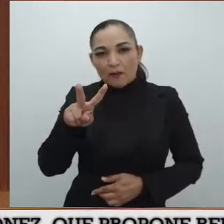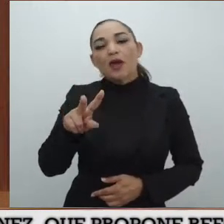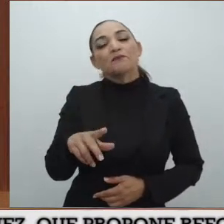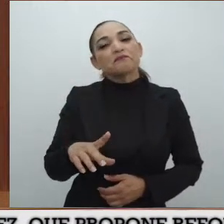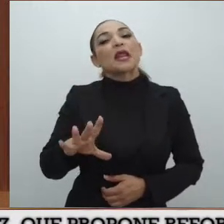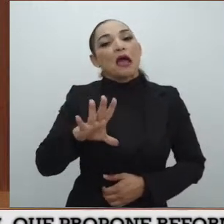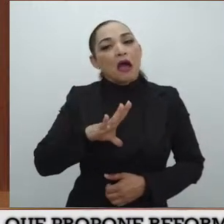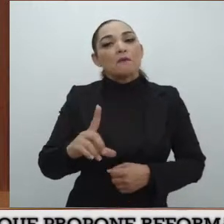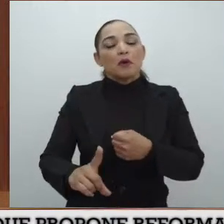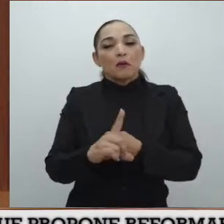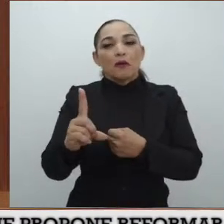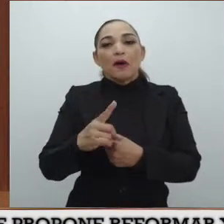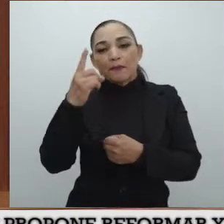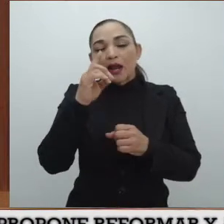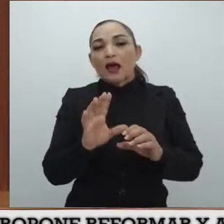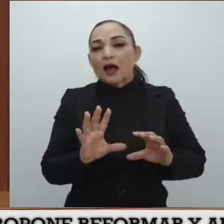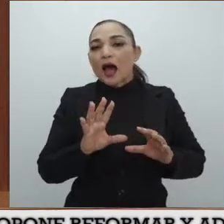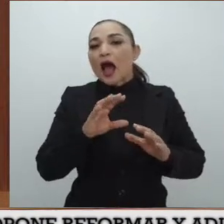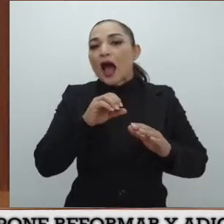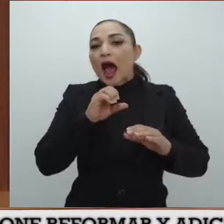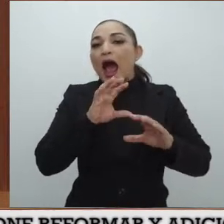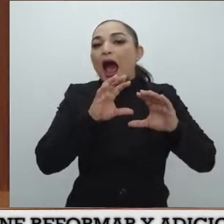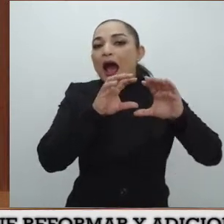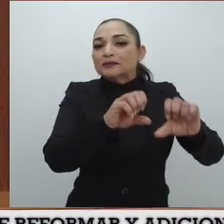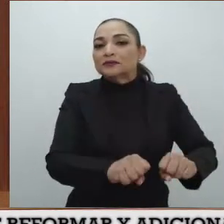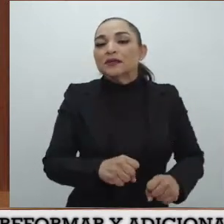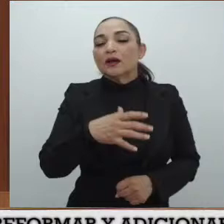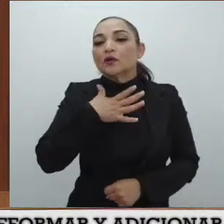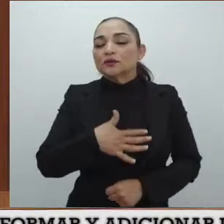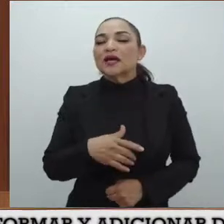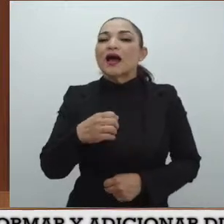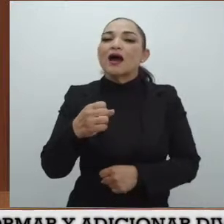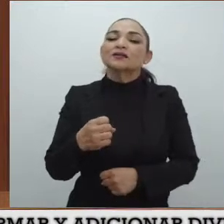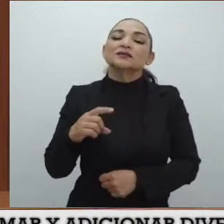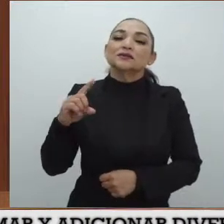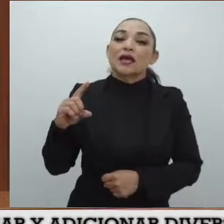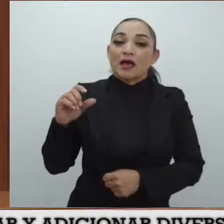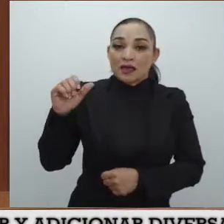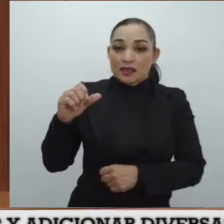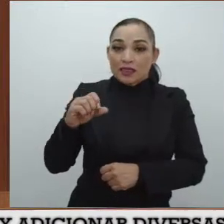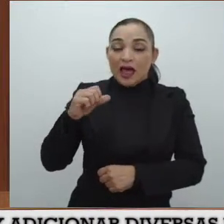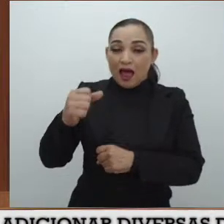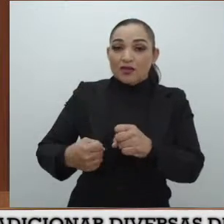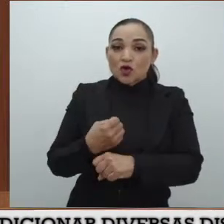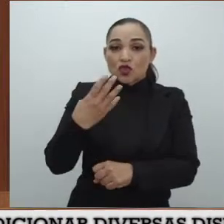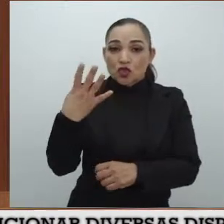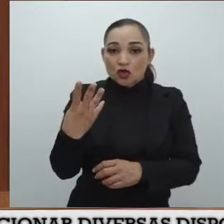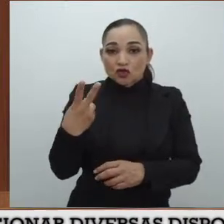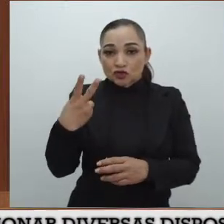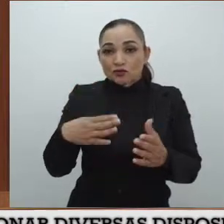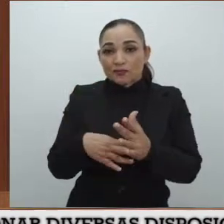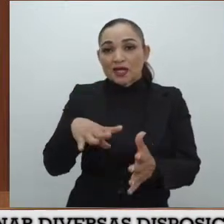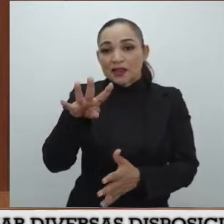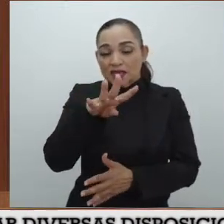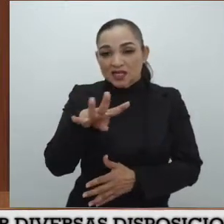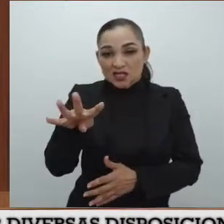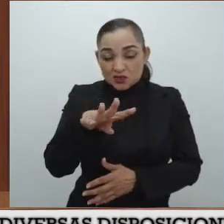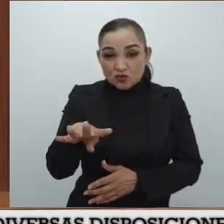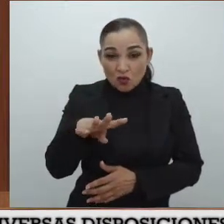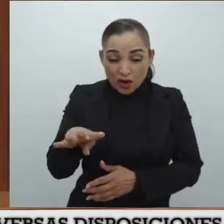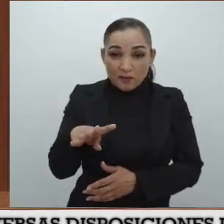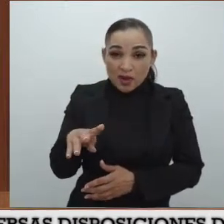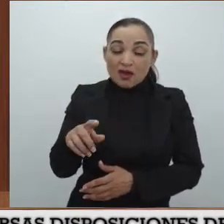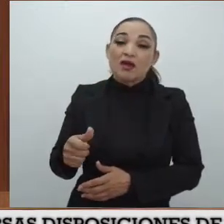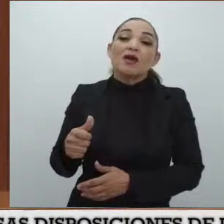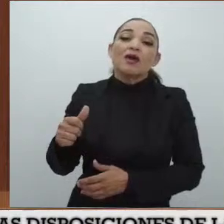justicia. Esto debido a que en diciembre de 2019 se aprobó la reasignación de 30 millones de pesos para construir la primera